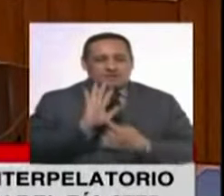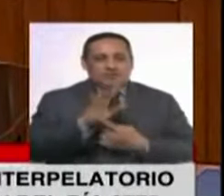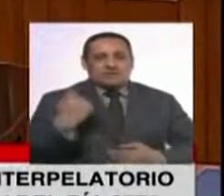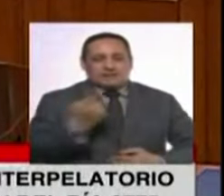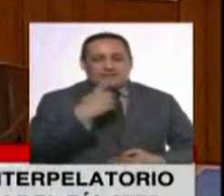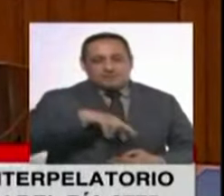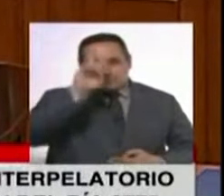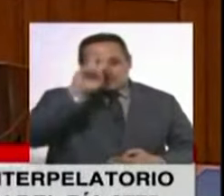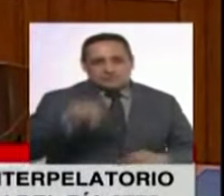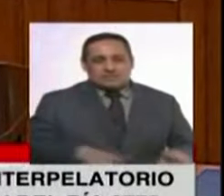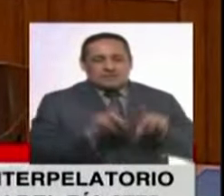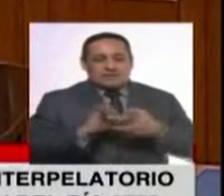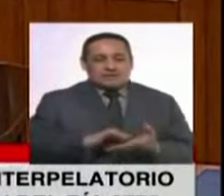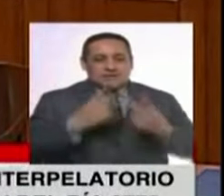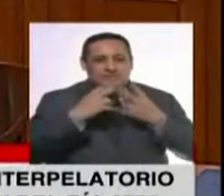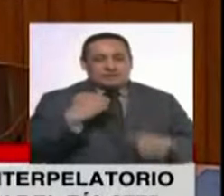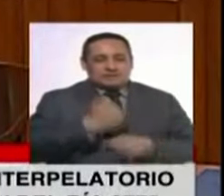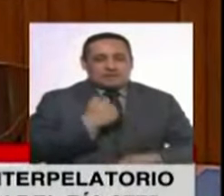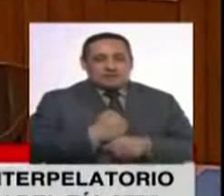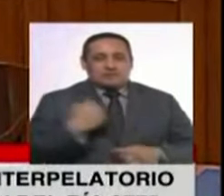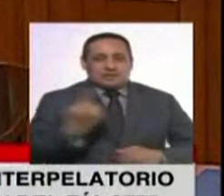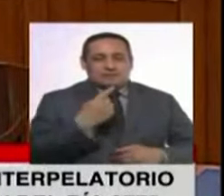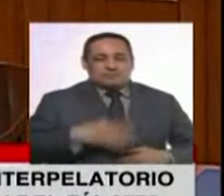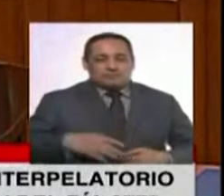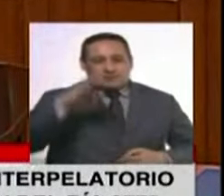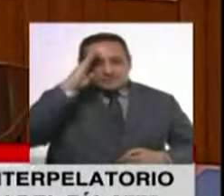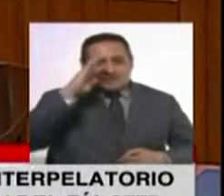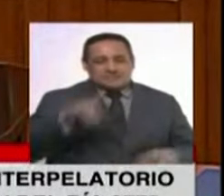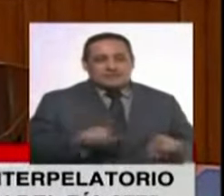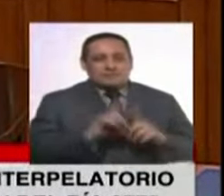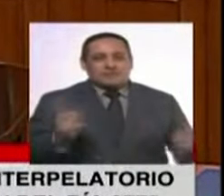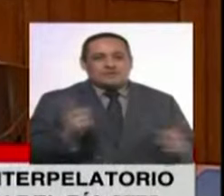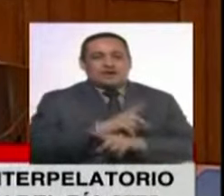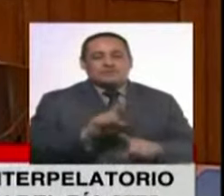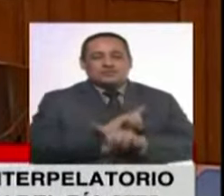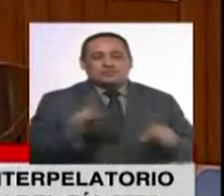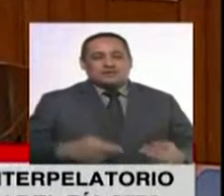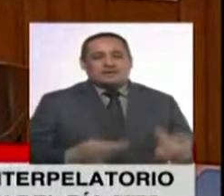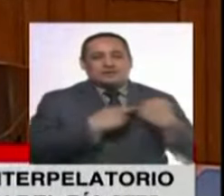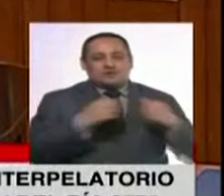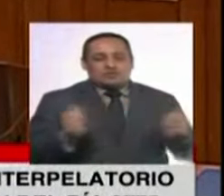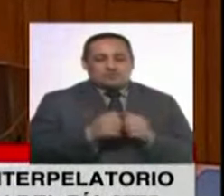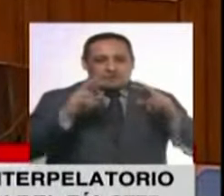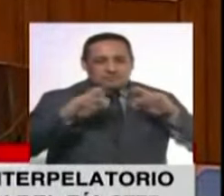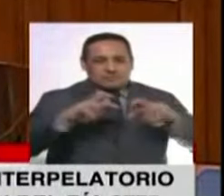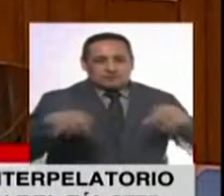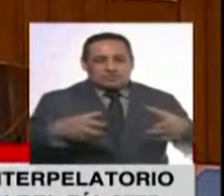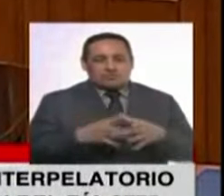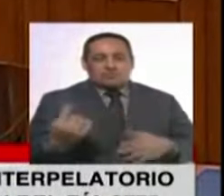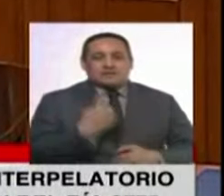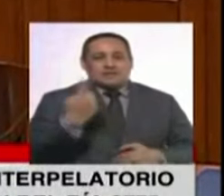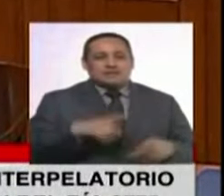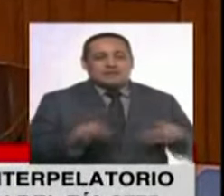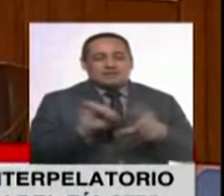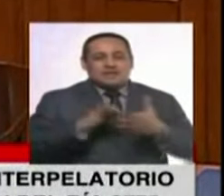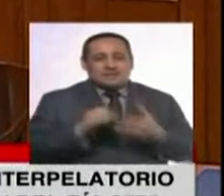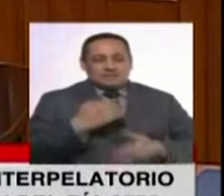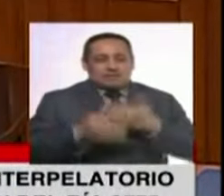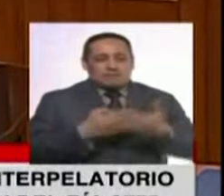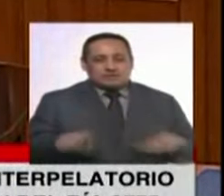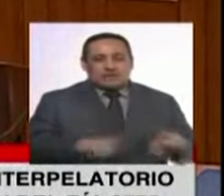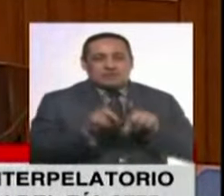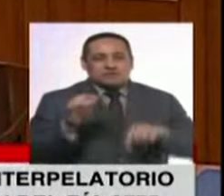representación nacional que los cambios en el alto mando de la Policía Nacional no tiene relación alguna con las investigaciones en curso que se viene